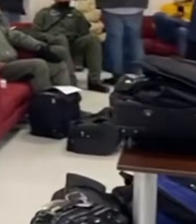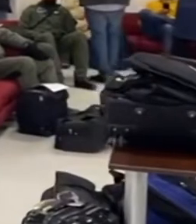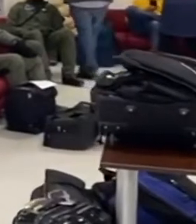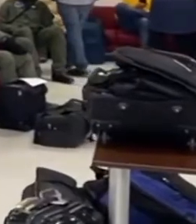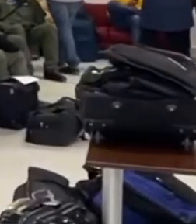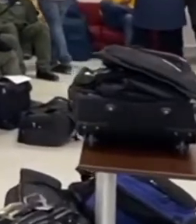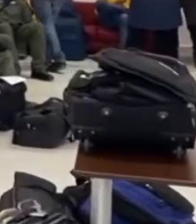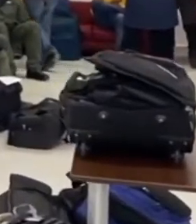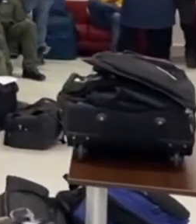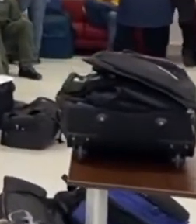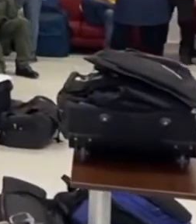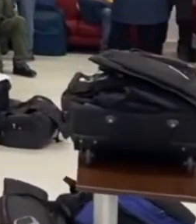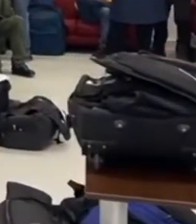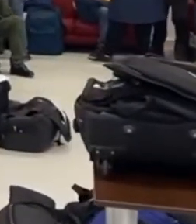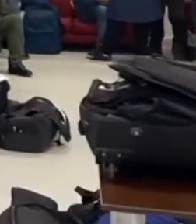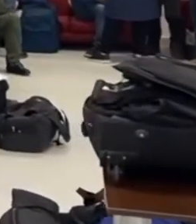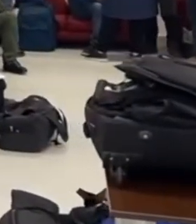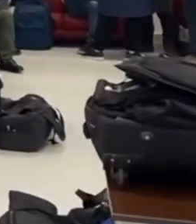Ucrania,